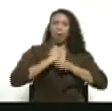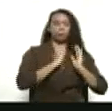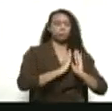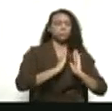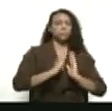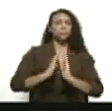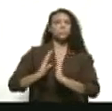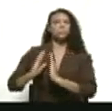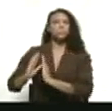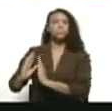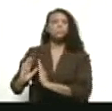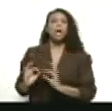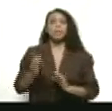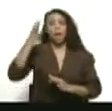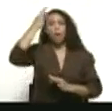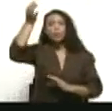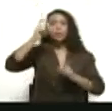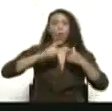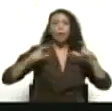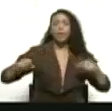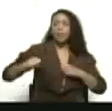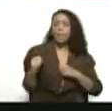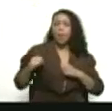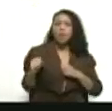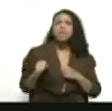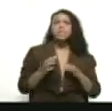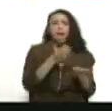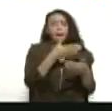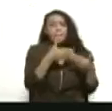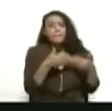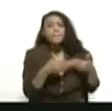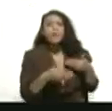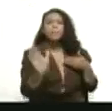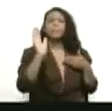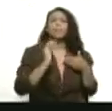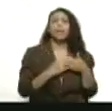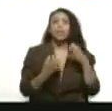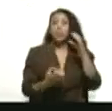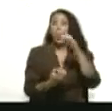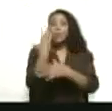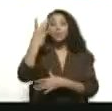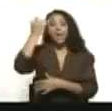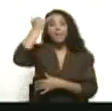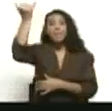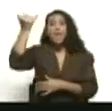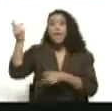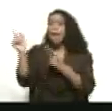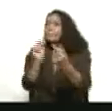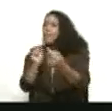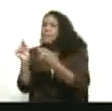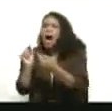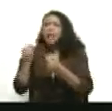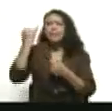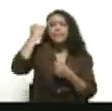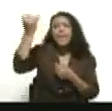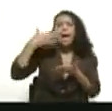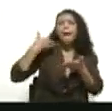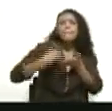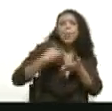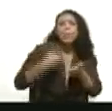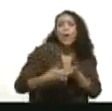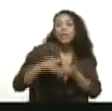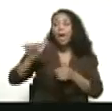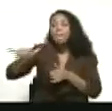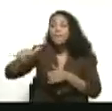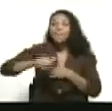estos consejos generales de policía de manera permanente, porque de aquí surgen ideas, se escuchan debates, propuestas